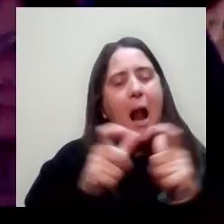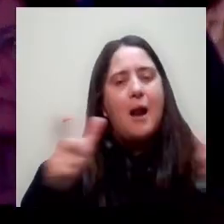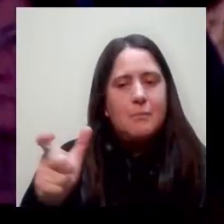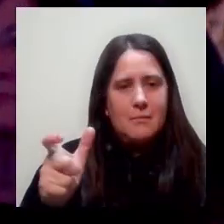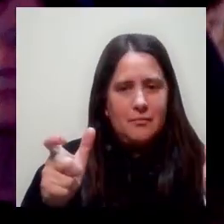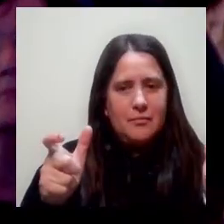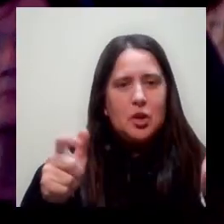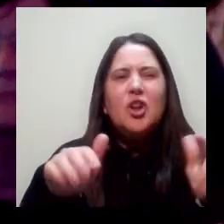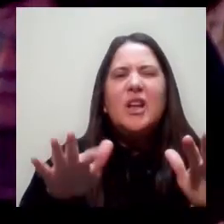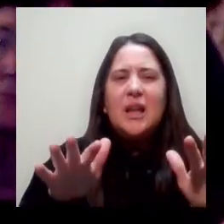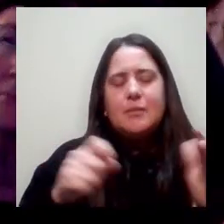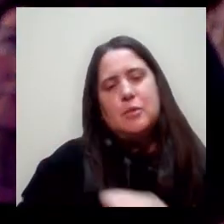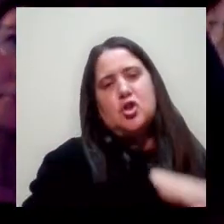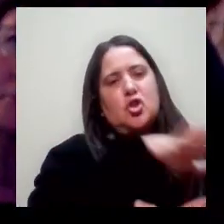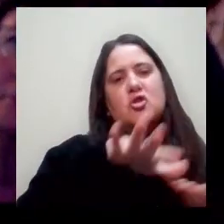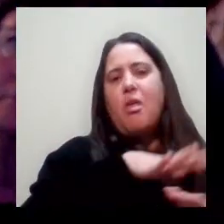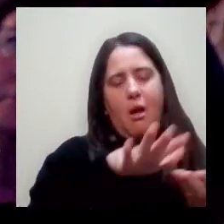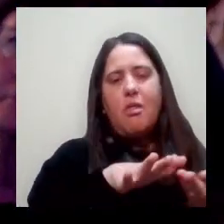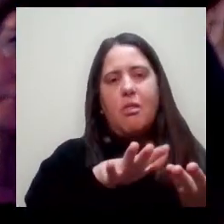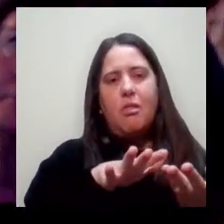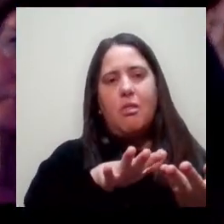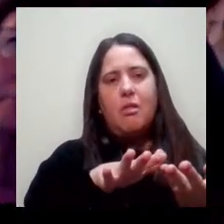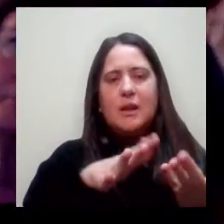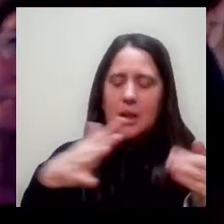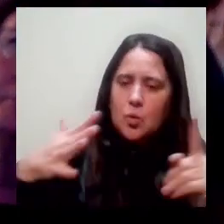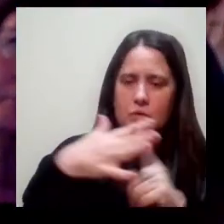es una sociedad inclusiva,